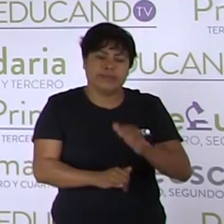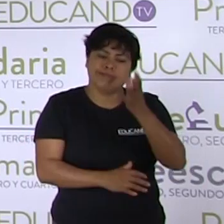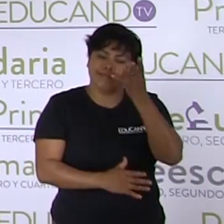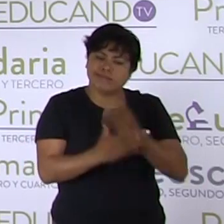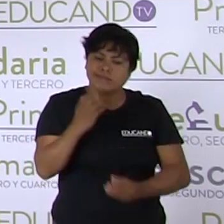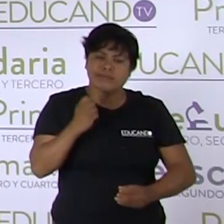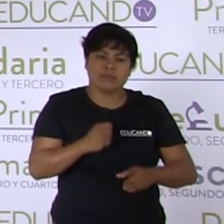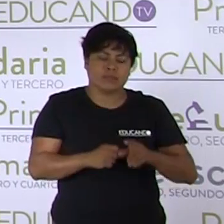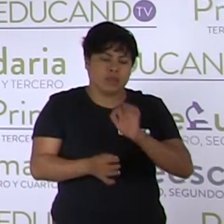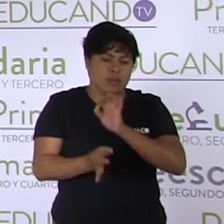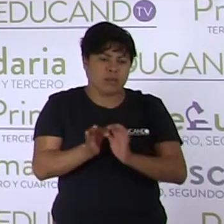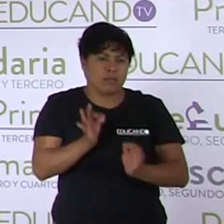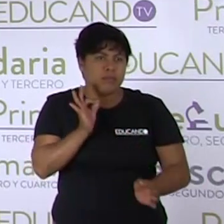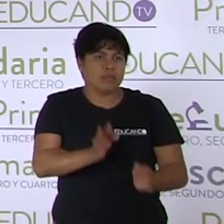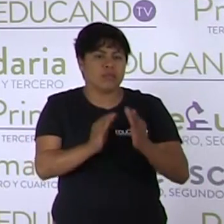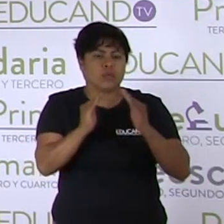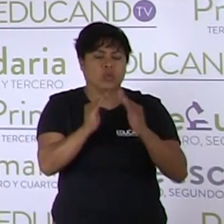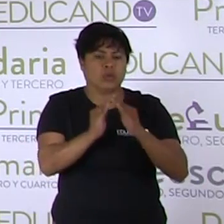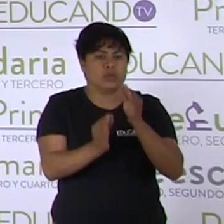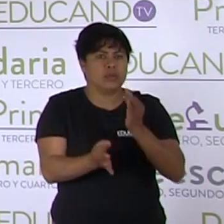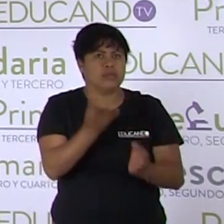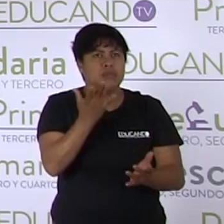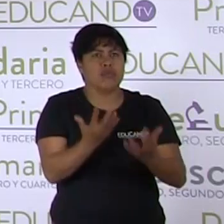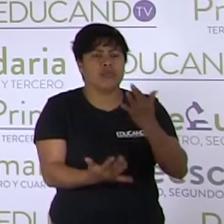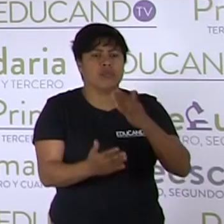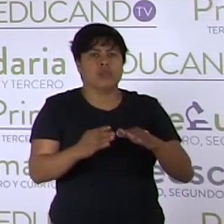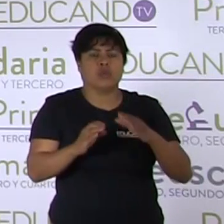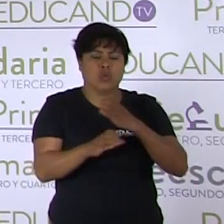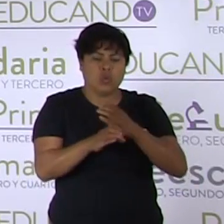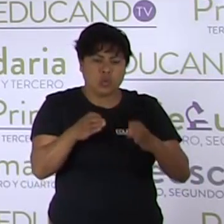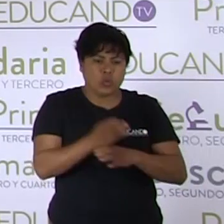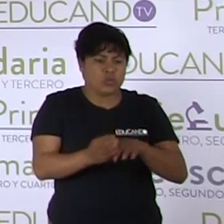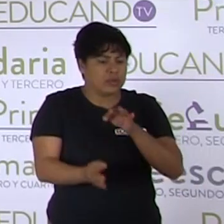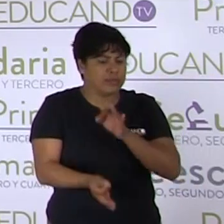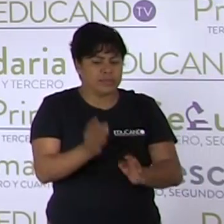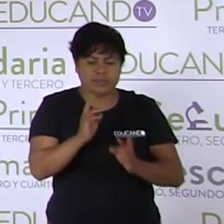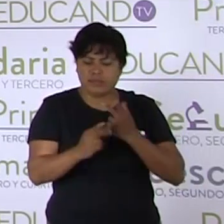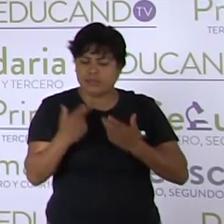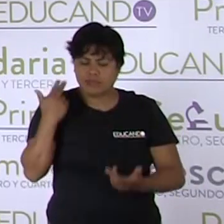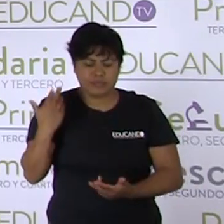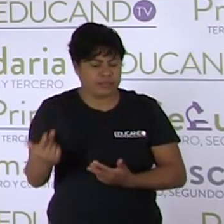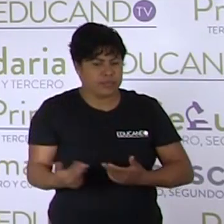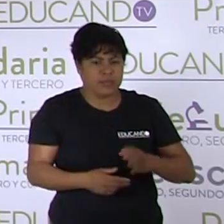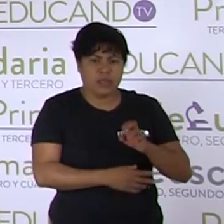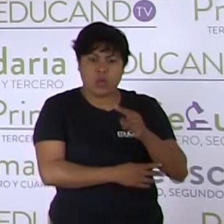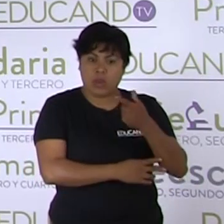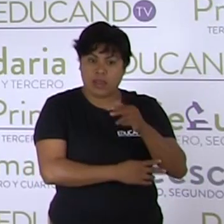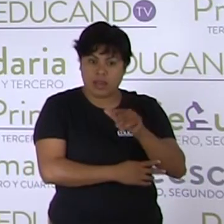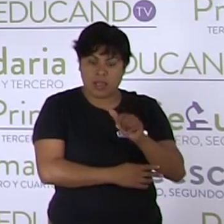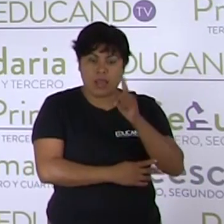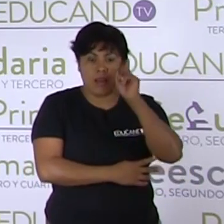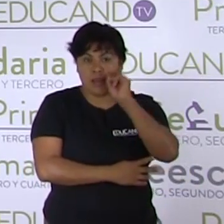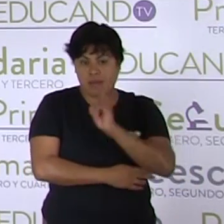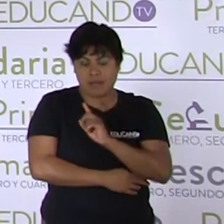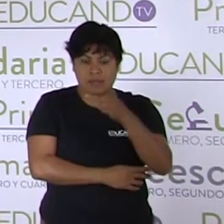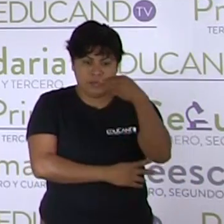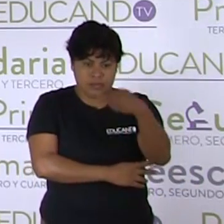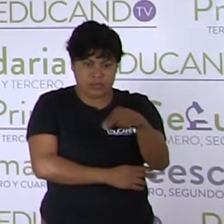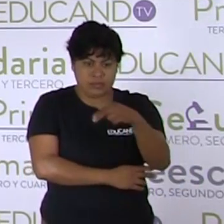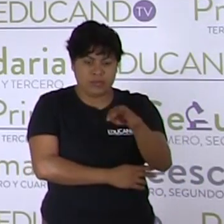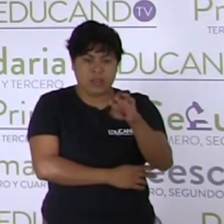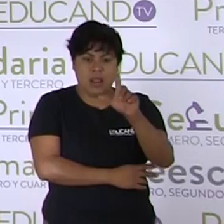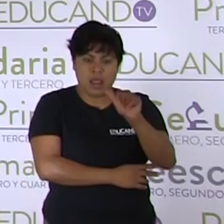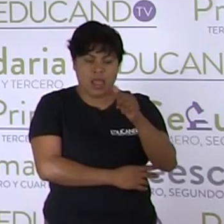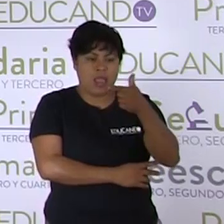por eso prendió fuego a su casa y rompió todas sus pertenencias. Eugenia Martínez se llamaba la